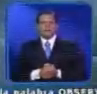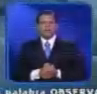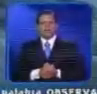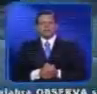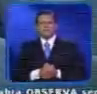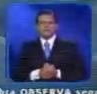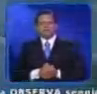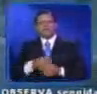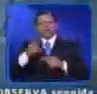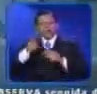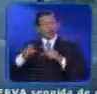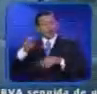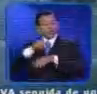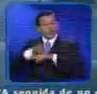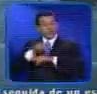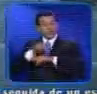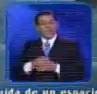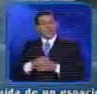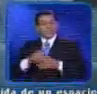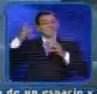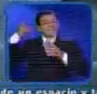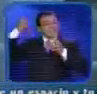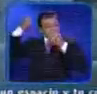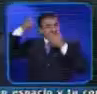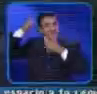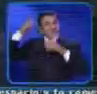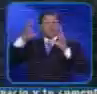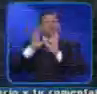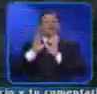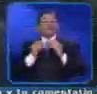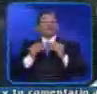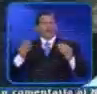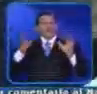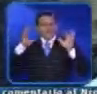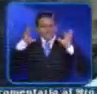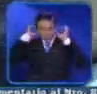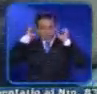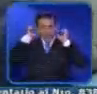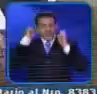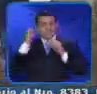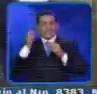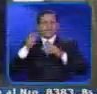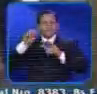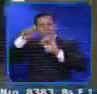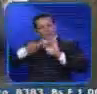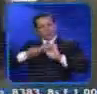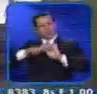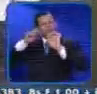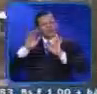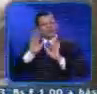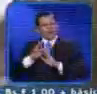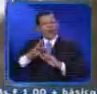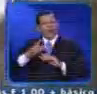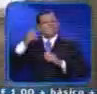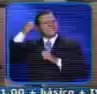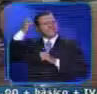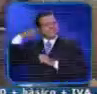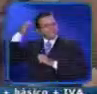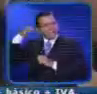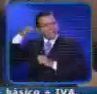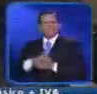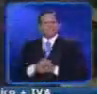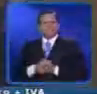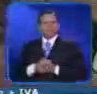¿Otros consejos? Seca el cabello suavemente con la toalla, desenrédalo con cariño, utiliza cepillo de cerdas naturales